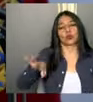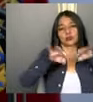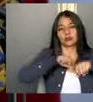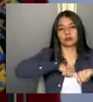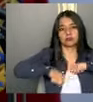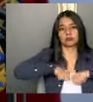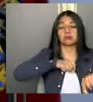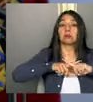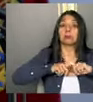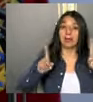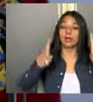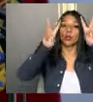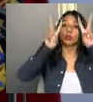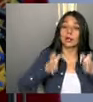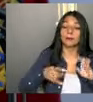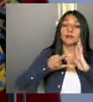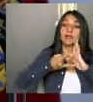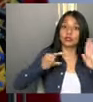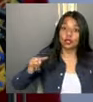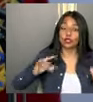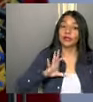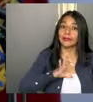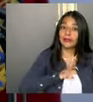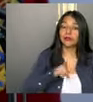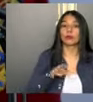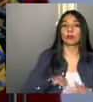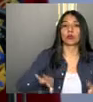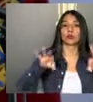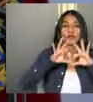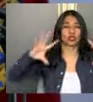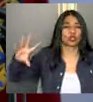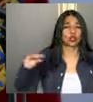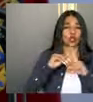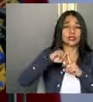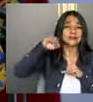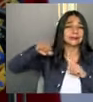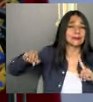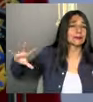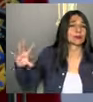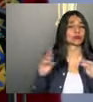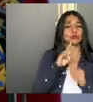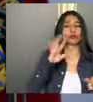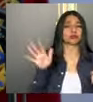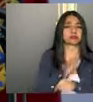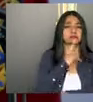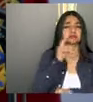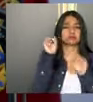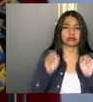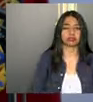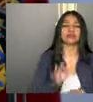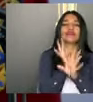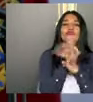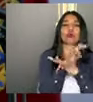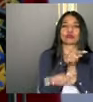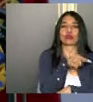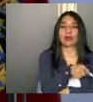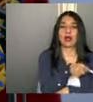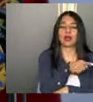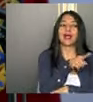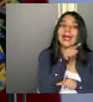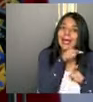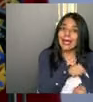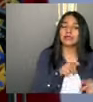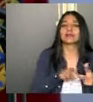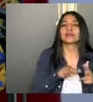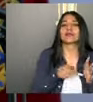pero en términos de tecnología, lo más importante es que el sistema integrado de recaudo pueda funcionar. Es ese el corazón, si usted